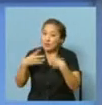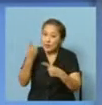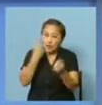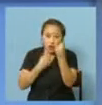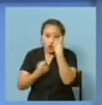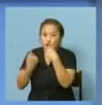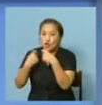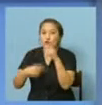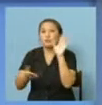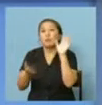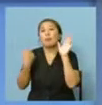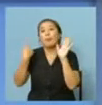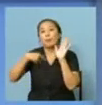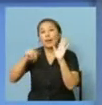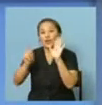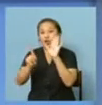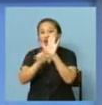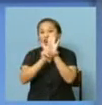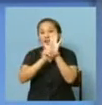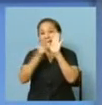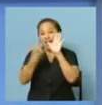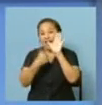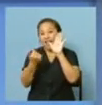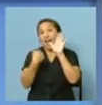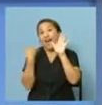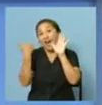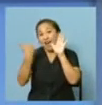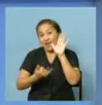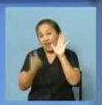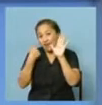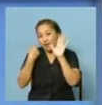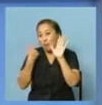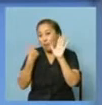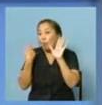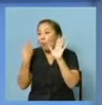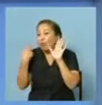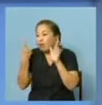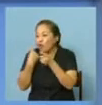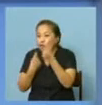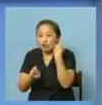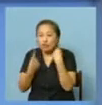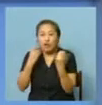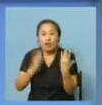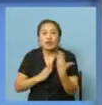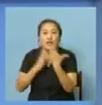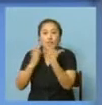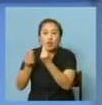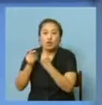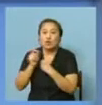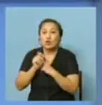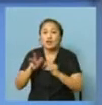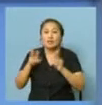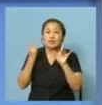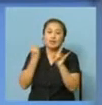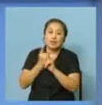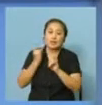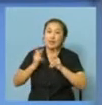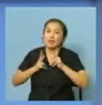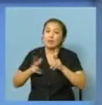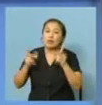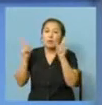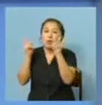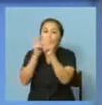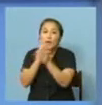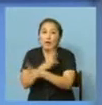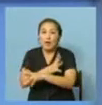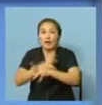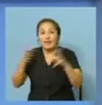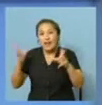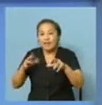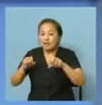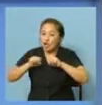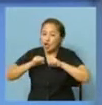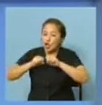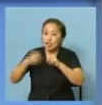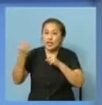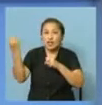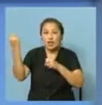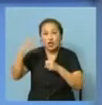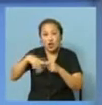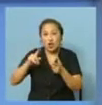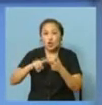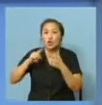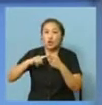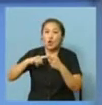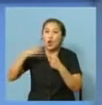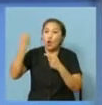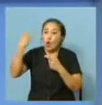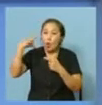con esa ley y lograr que tanto principalmente nosotros advertimos los grandes problemas que son los supermercados los bancos y